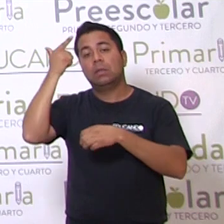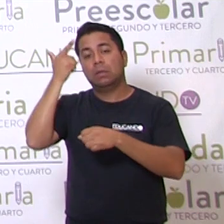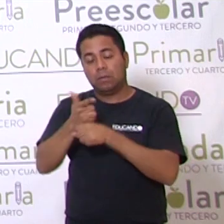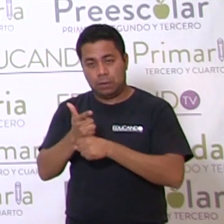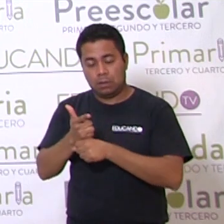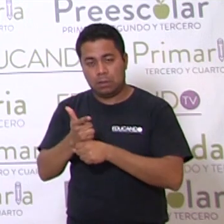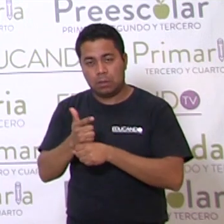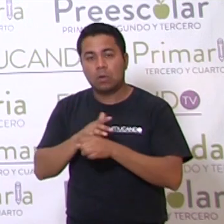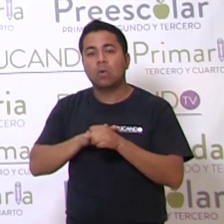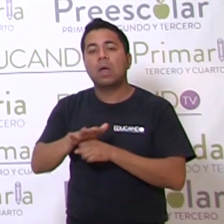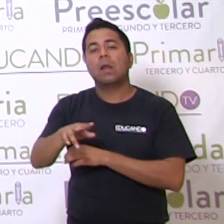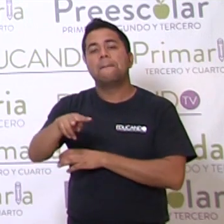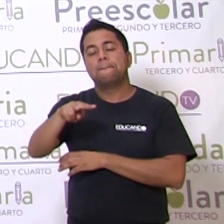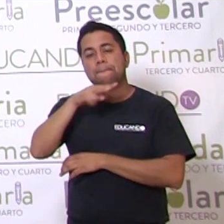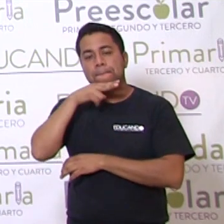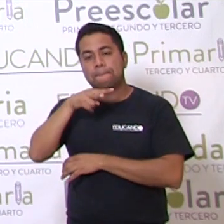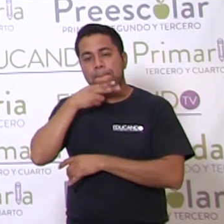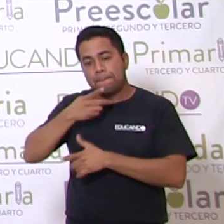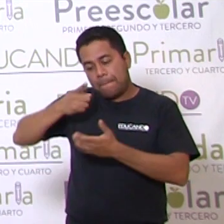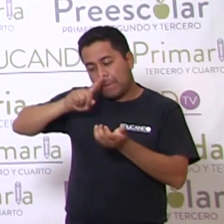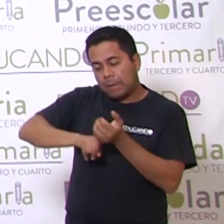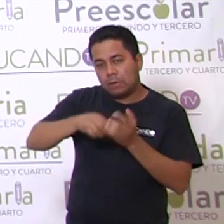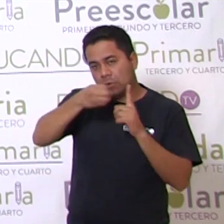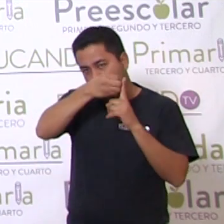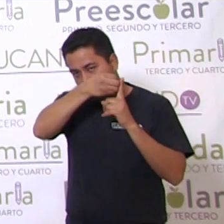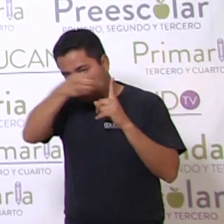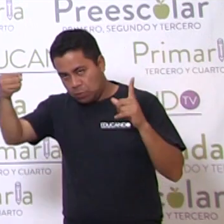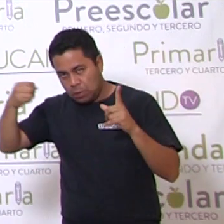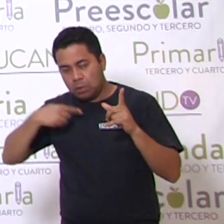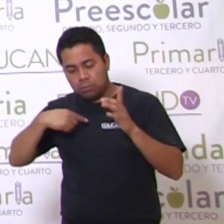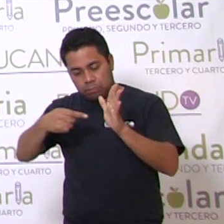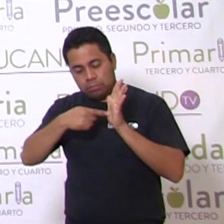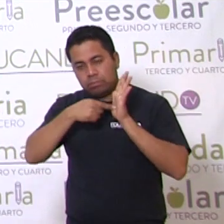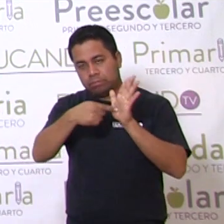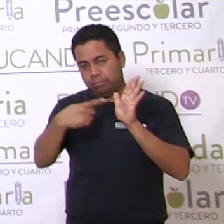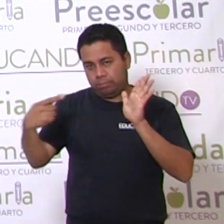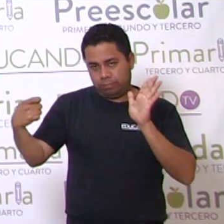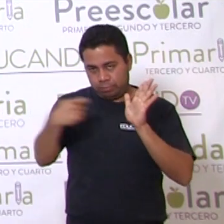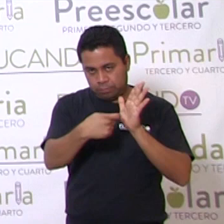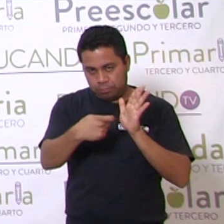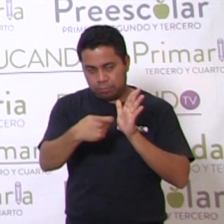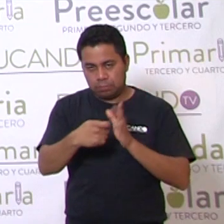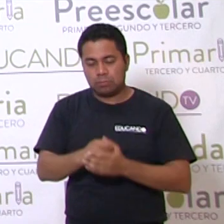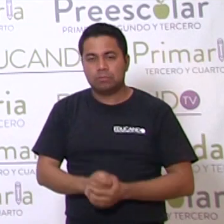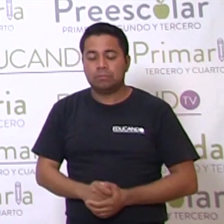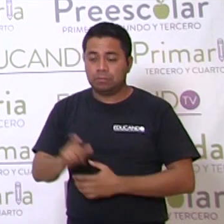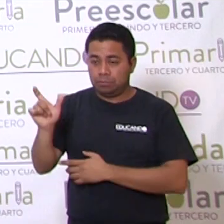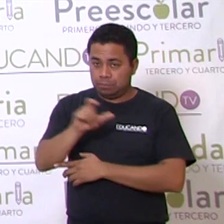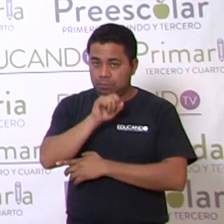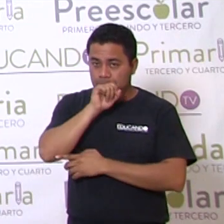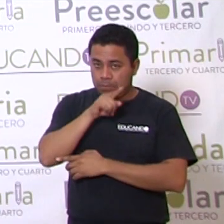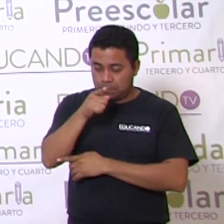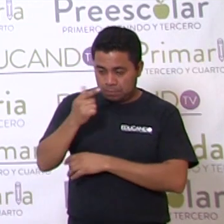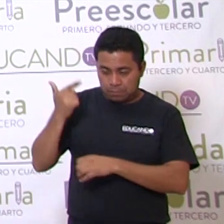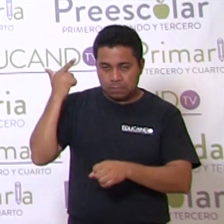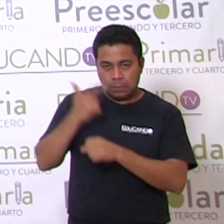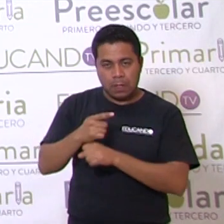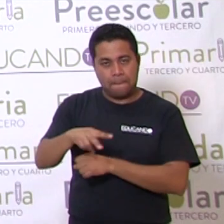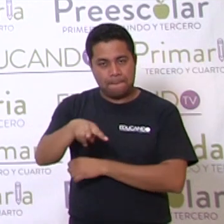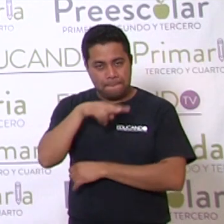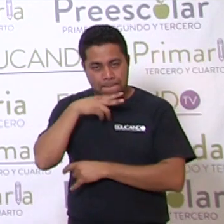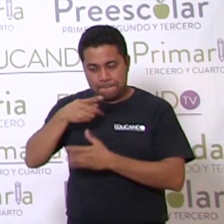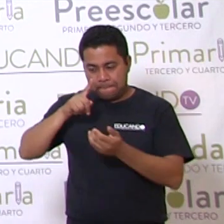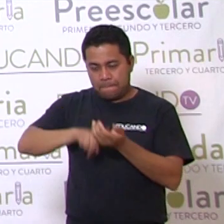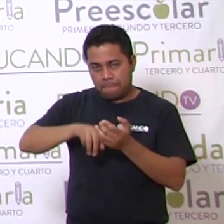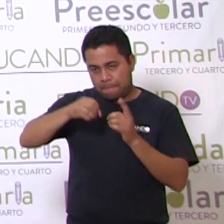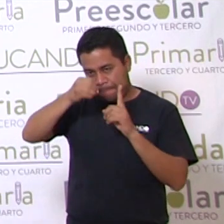identificar el verbo dentro de la oración que te estoy presentando. Y al momento de identificar el verbo de la